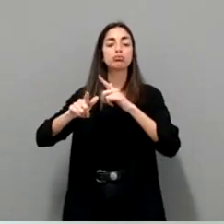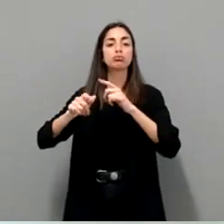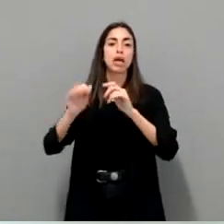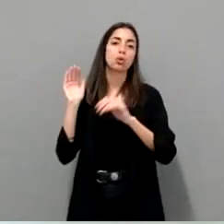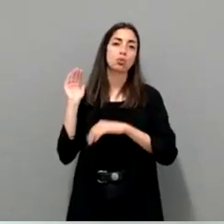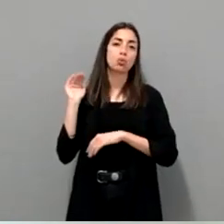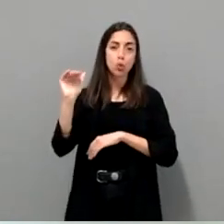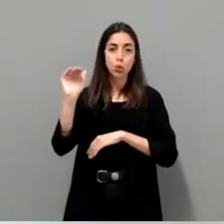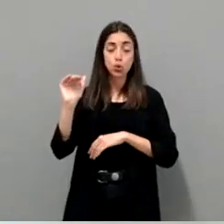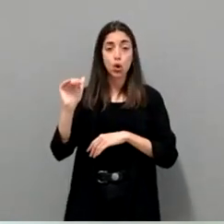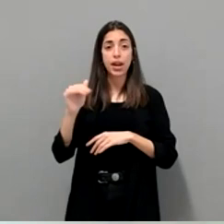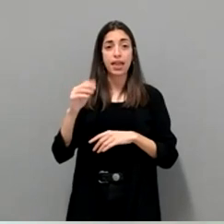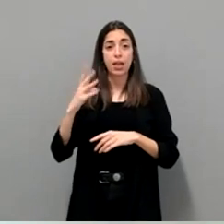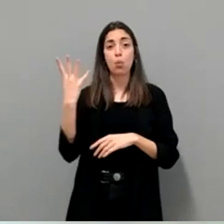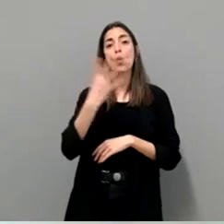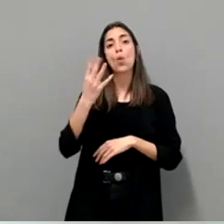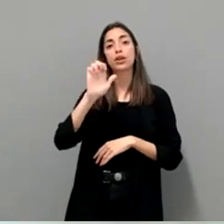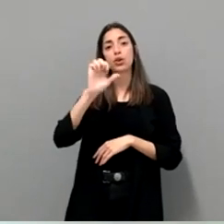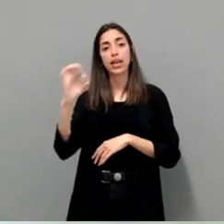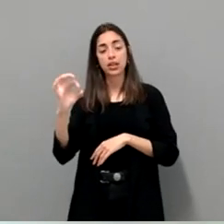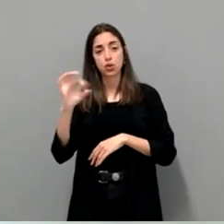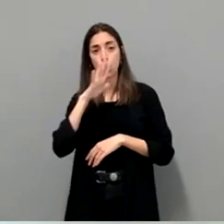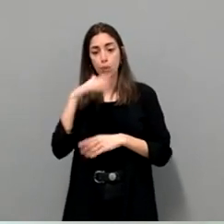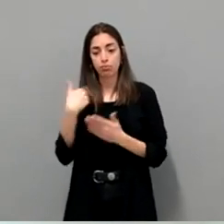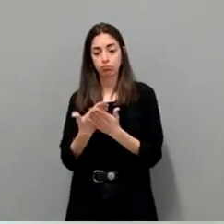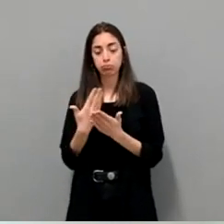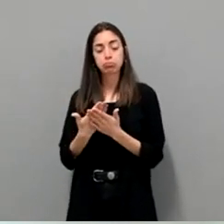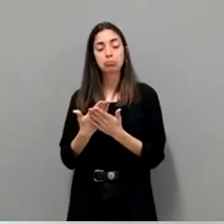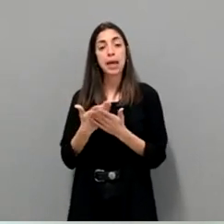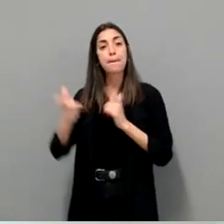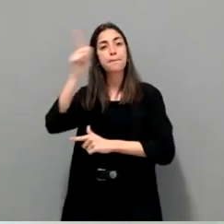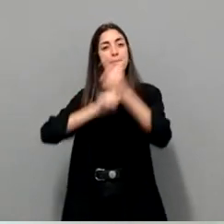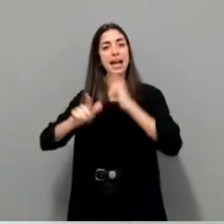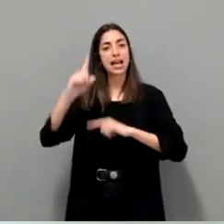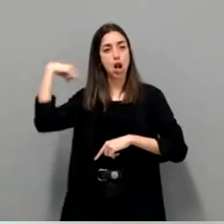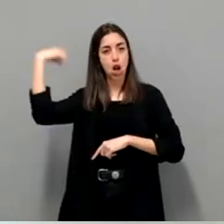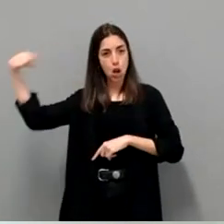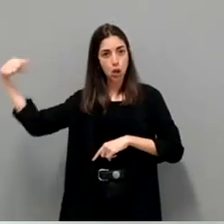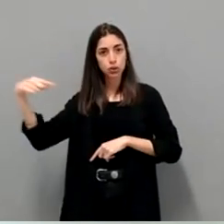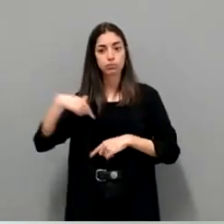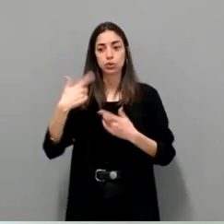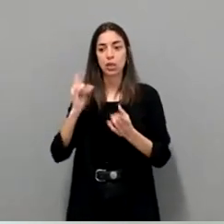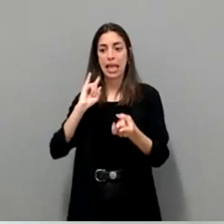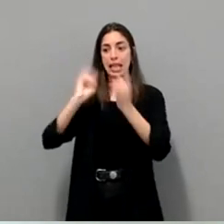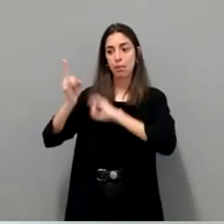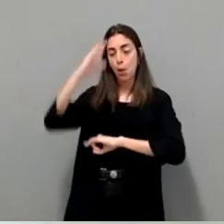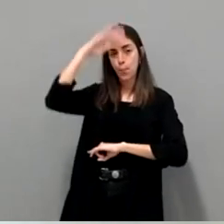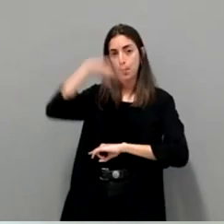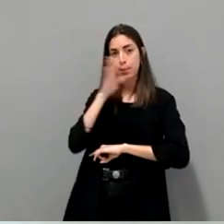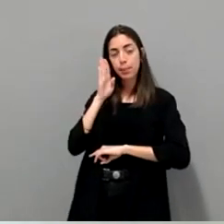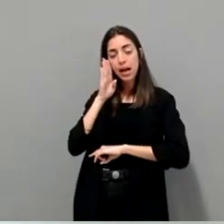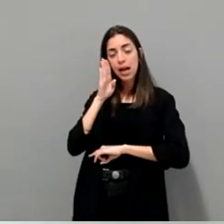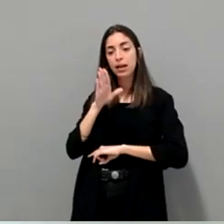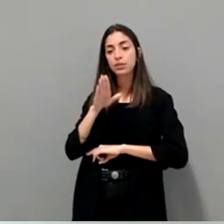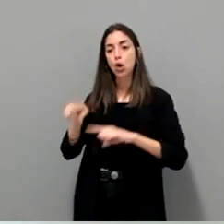ESO. Se propuso un viaje a Londres y en principio llamaron a mis padres para que supiesen